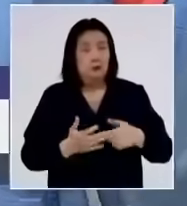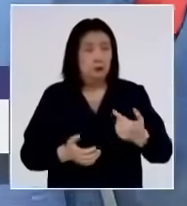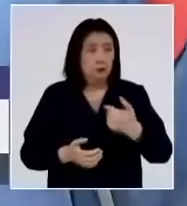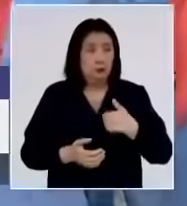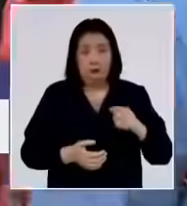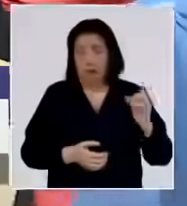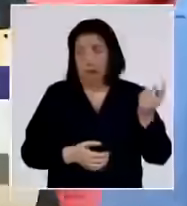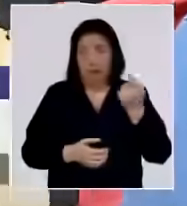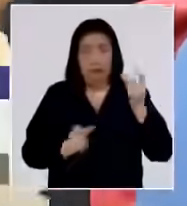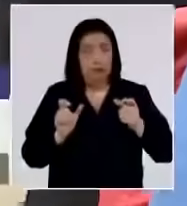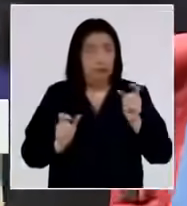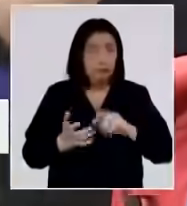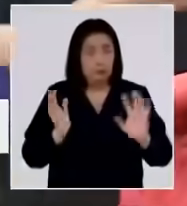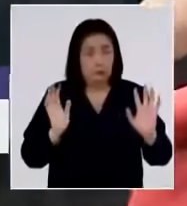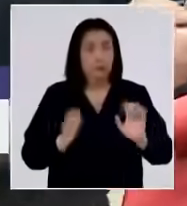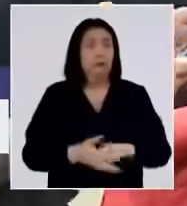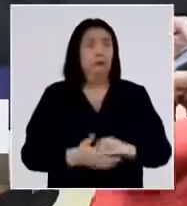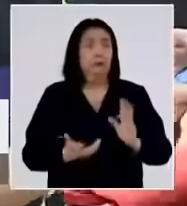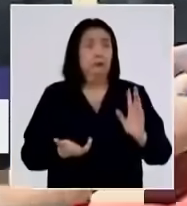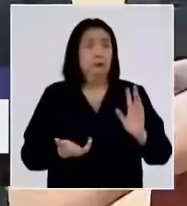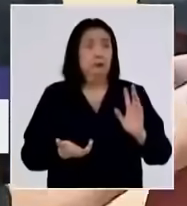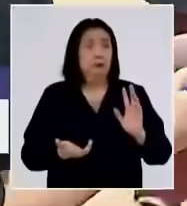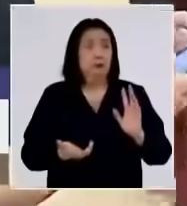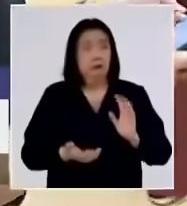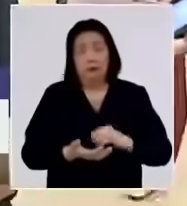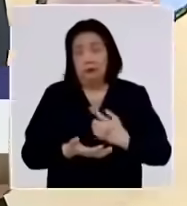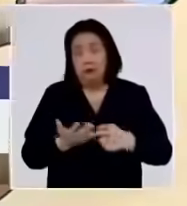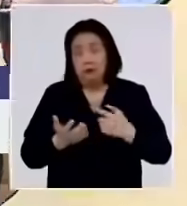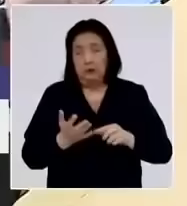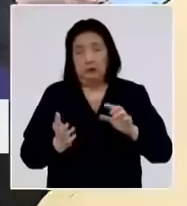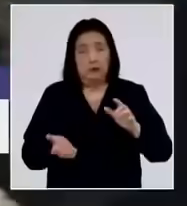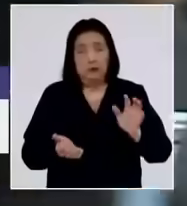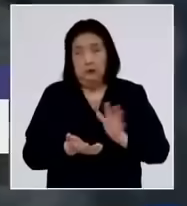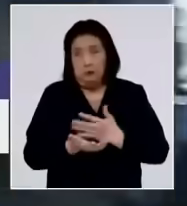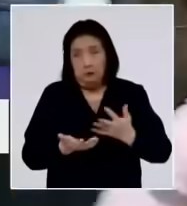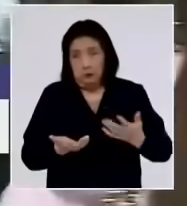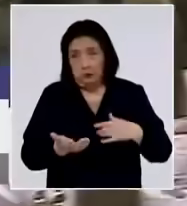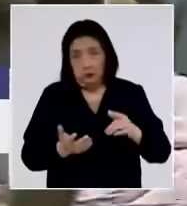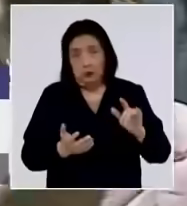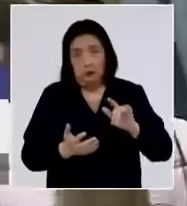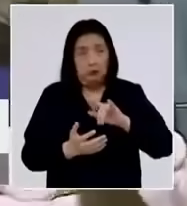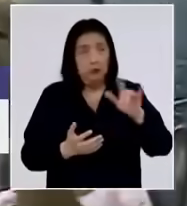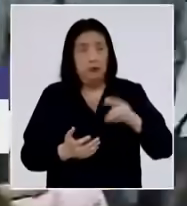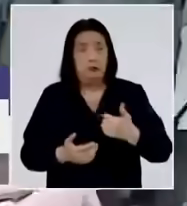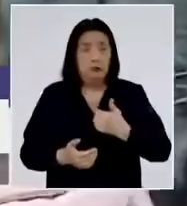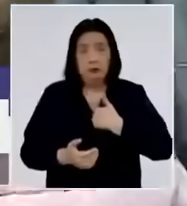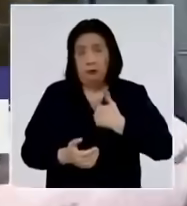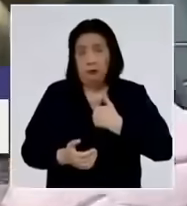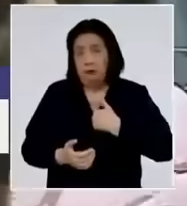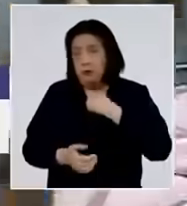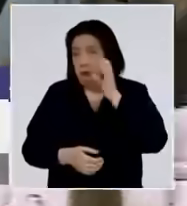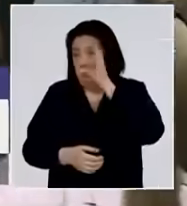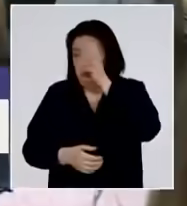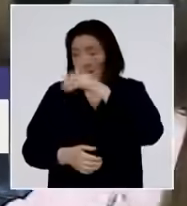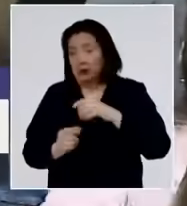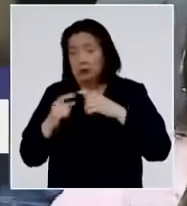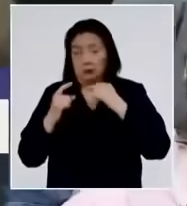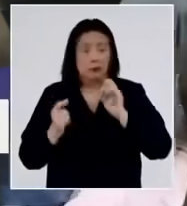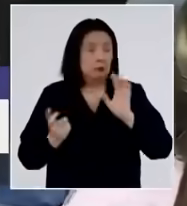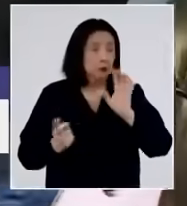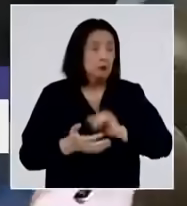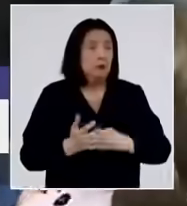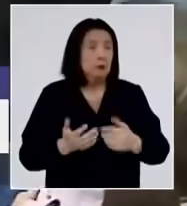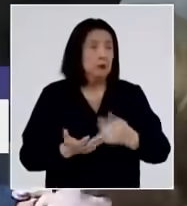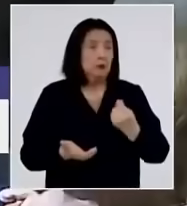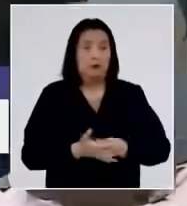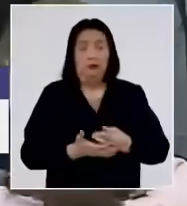yo como todos los pasajeros que nos quedamos afuera del avión, buscar nuestro propio alojamiento, costear